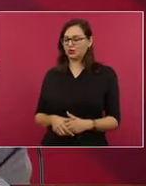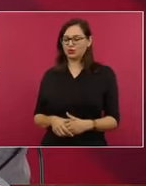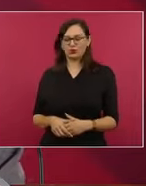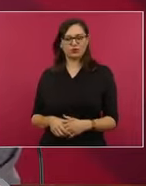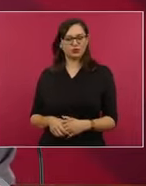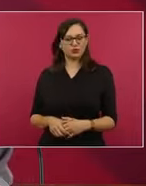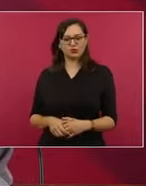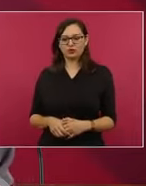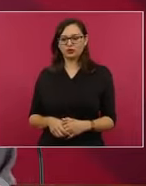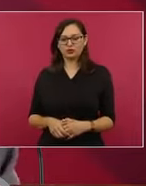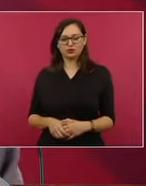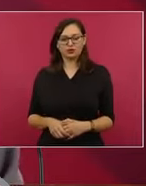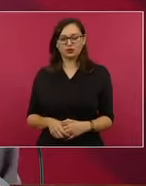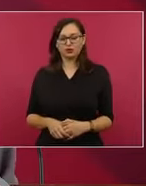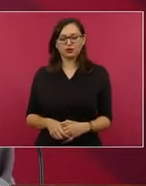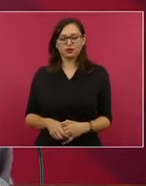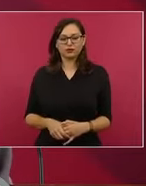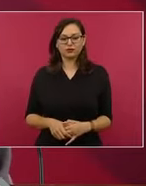Sí.